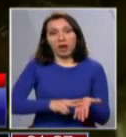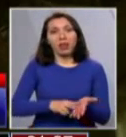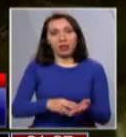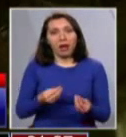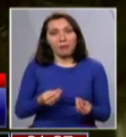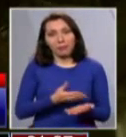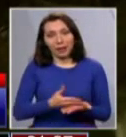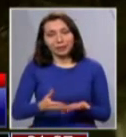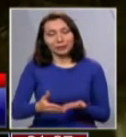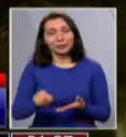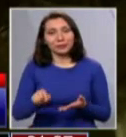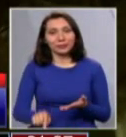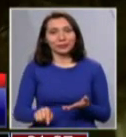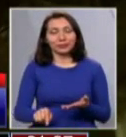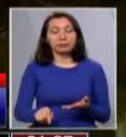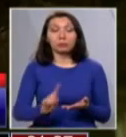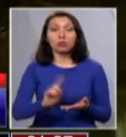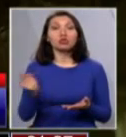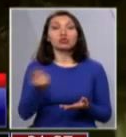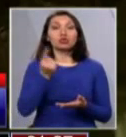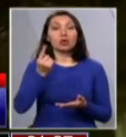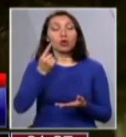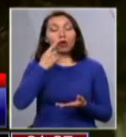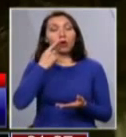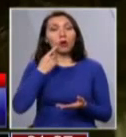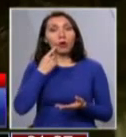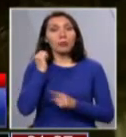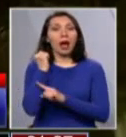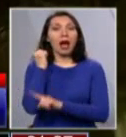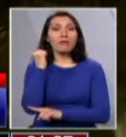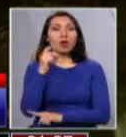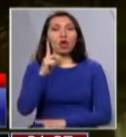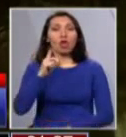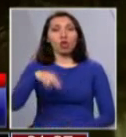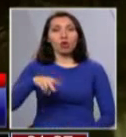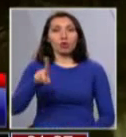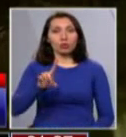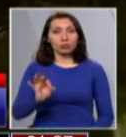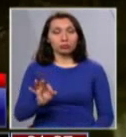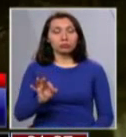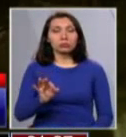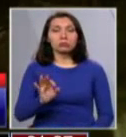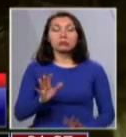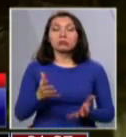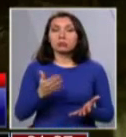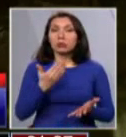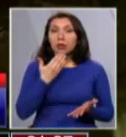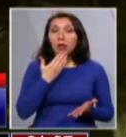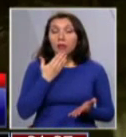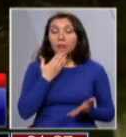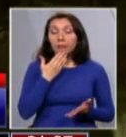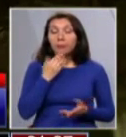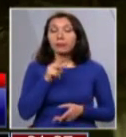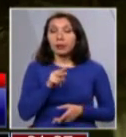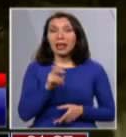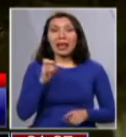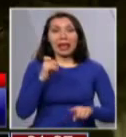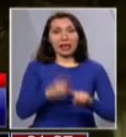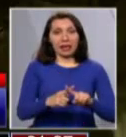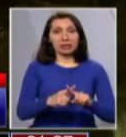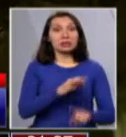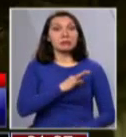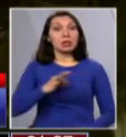no solamente el señor abogado donoso aparentemente incluso el ex